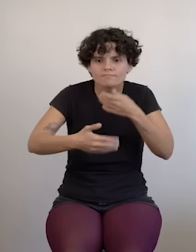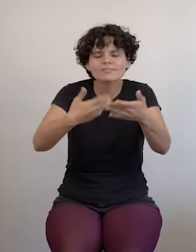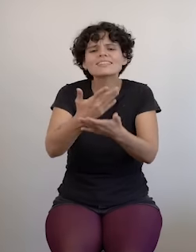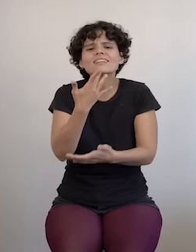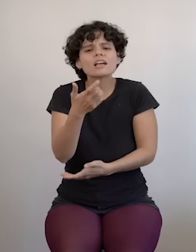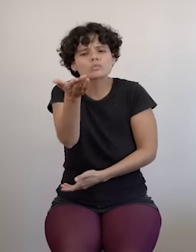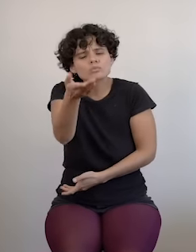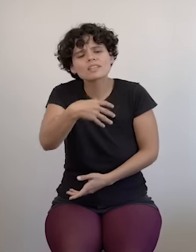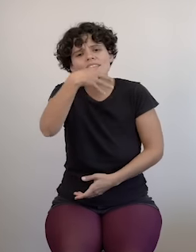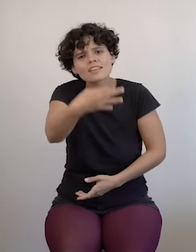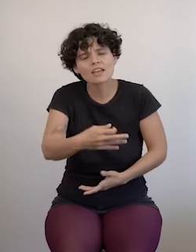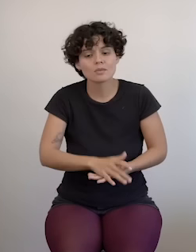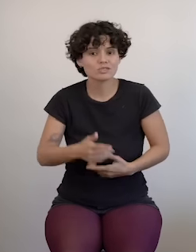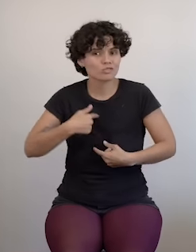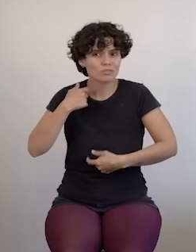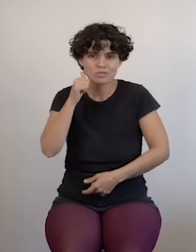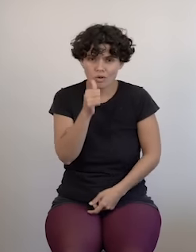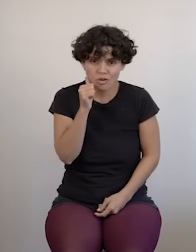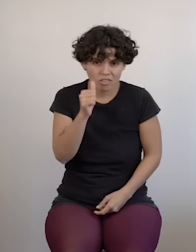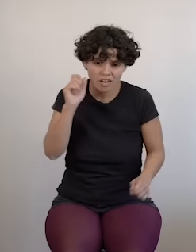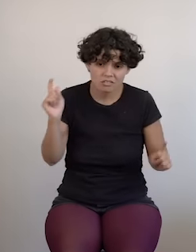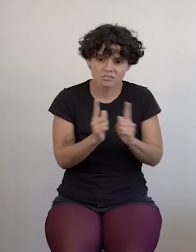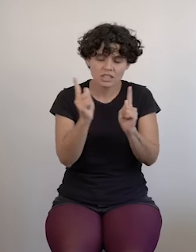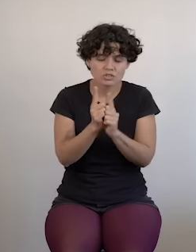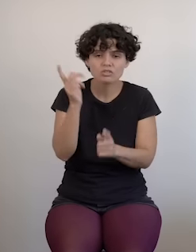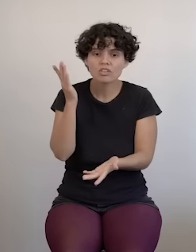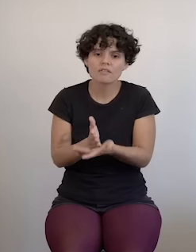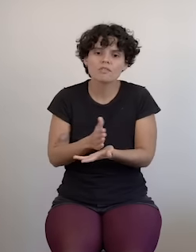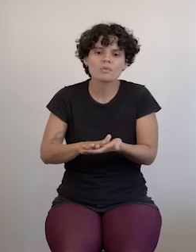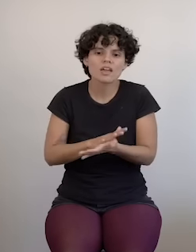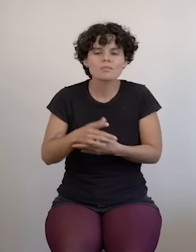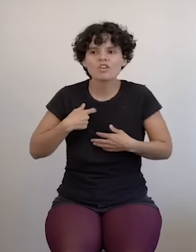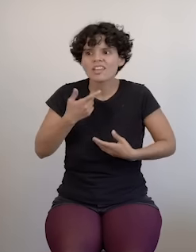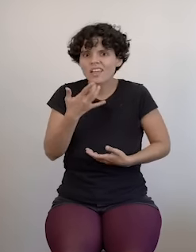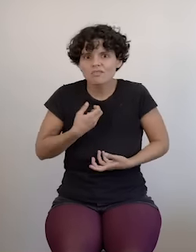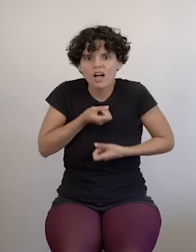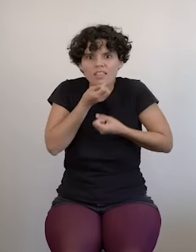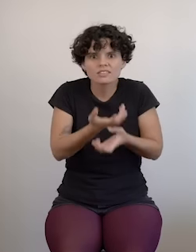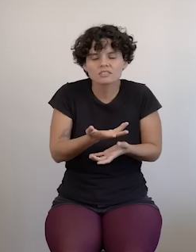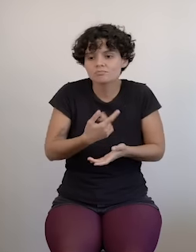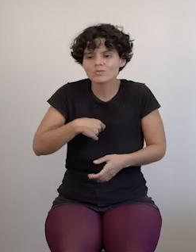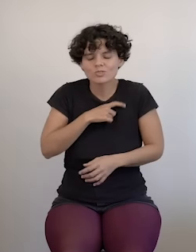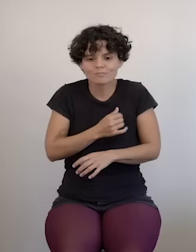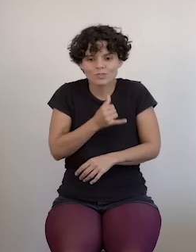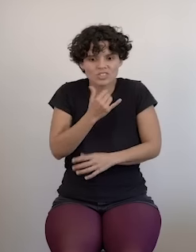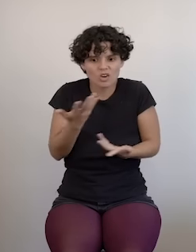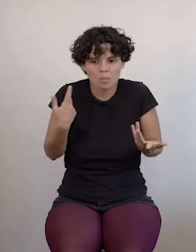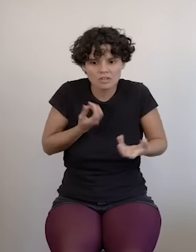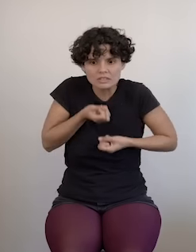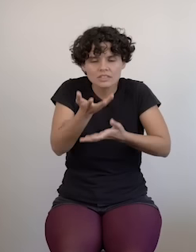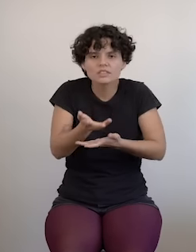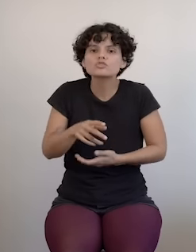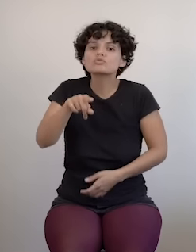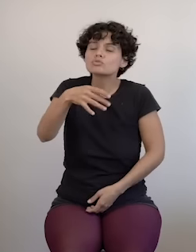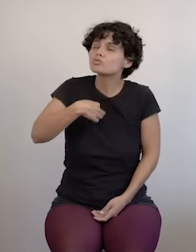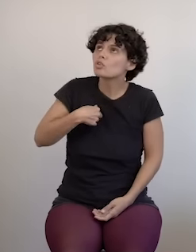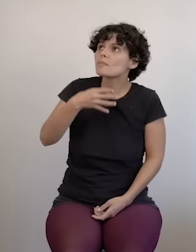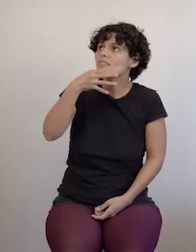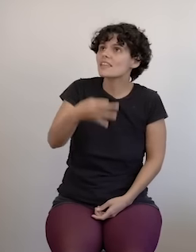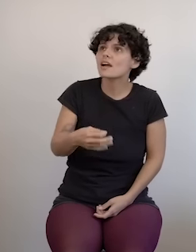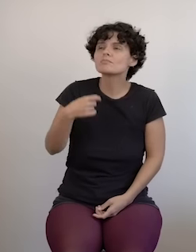diría a ustedes, a esos muchachos que yo convivo con ellos todos los días, po? Y tengo que decirle palabras de repente que no las encuentro. No, pues les diría que